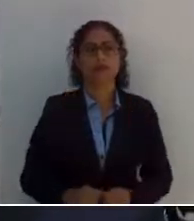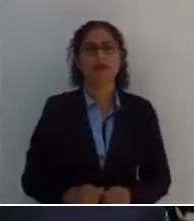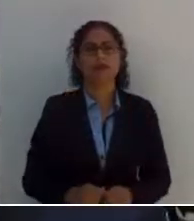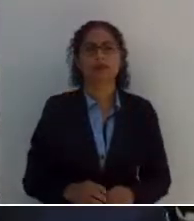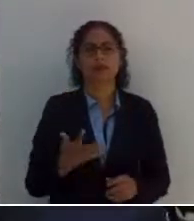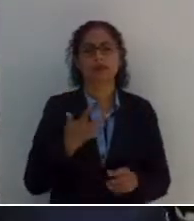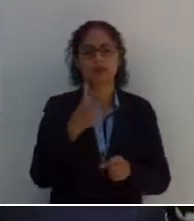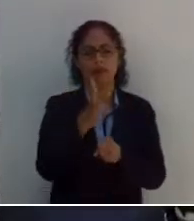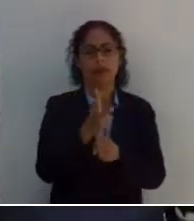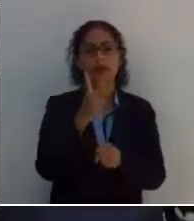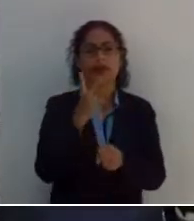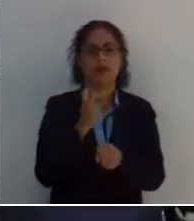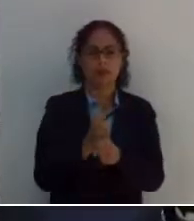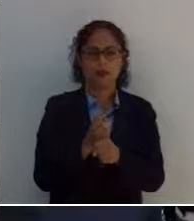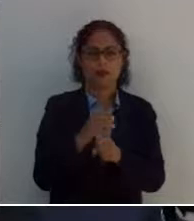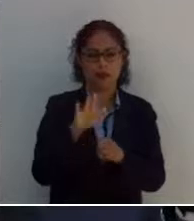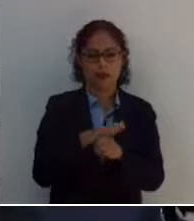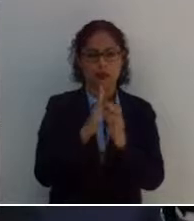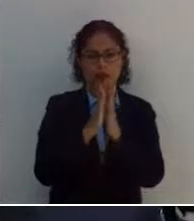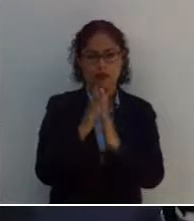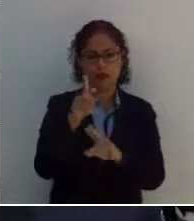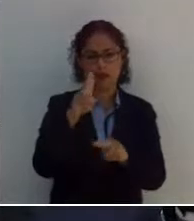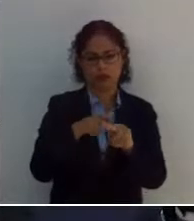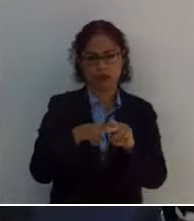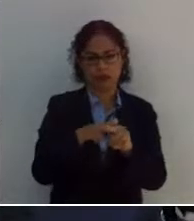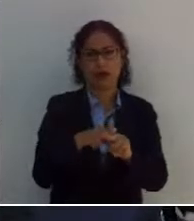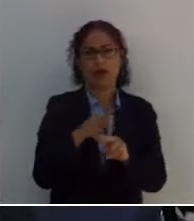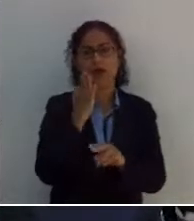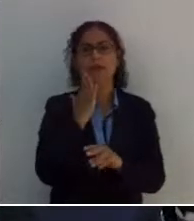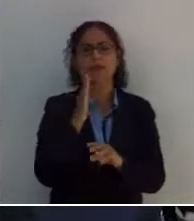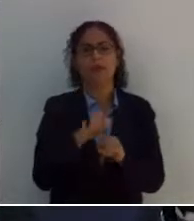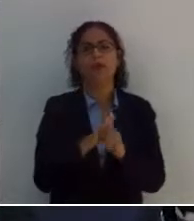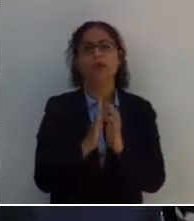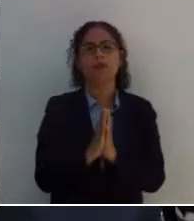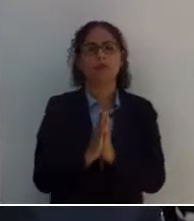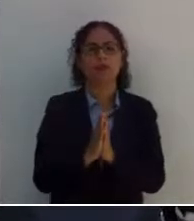Les invitamos a ocupar sus lugares, si fueran tan amables.